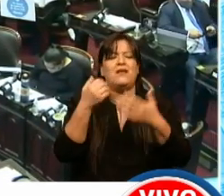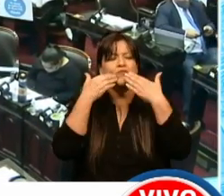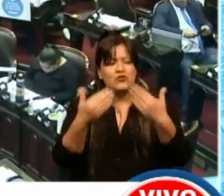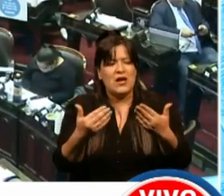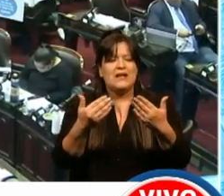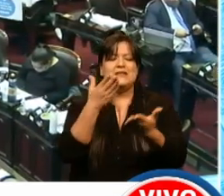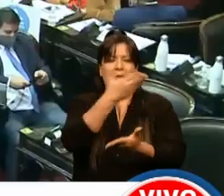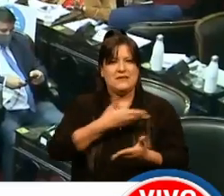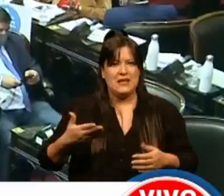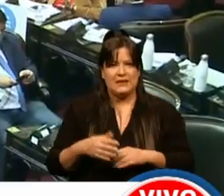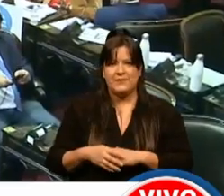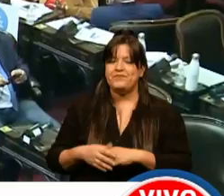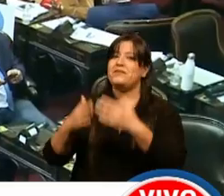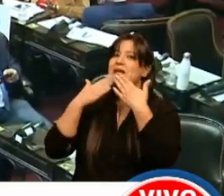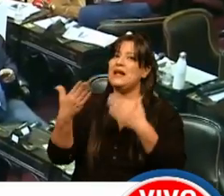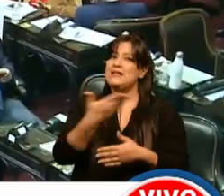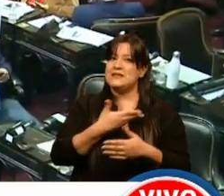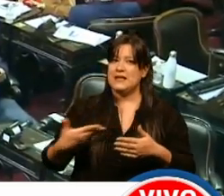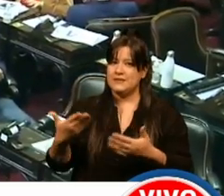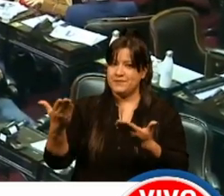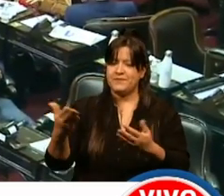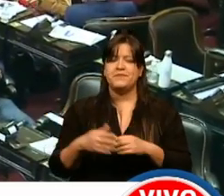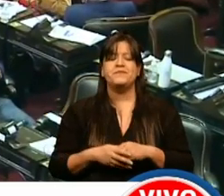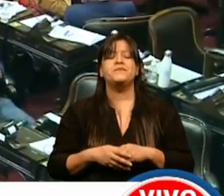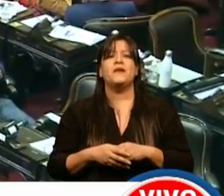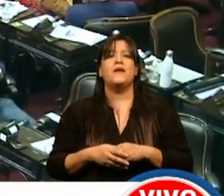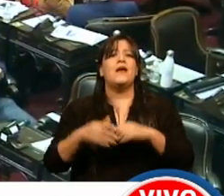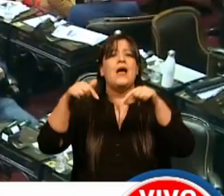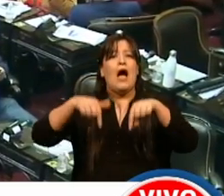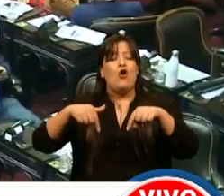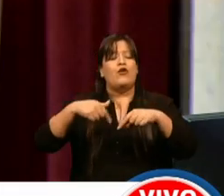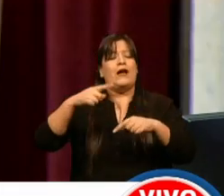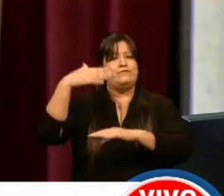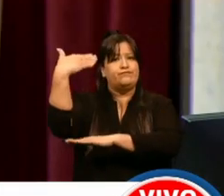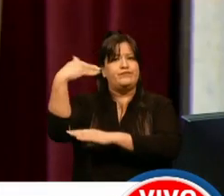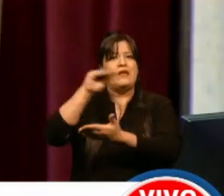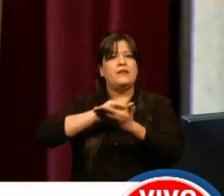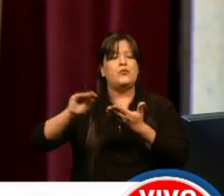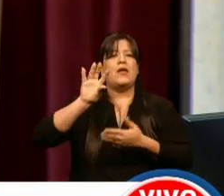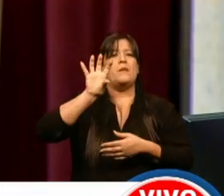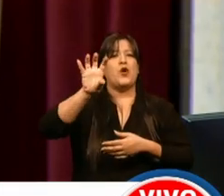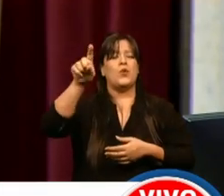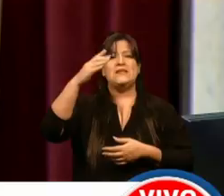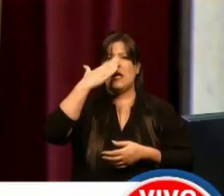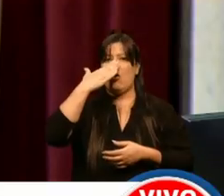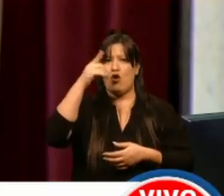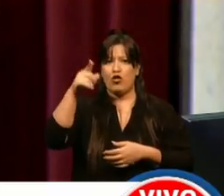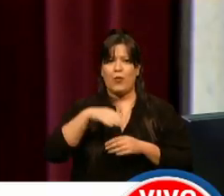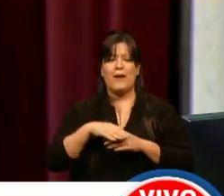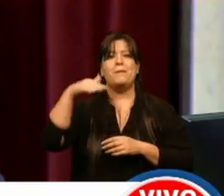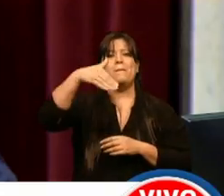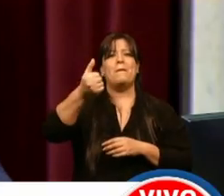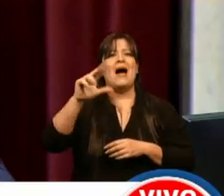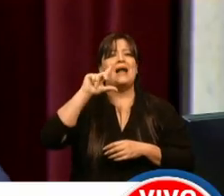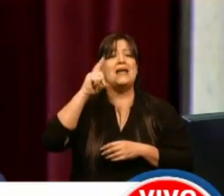gracias a usted diputada continúen el uso de la palabra la diputada por la provincia de córdoba maría